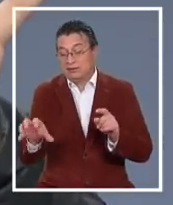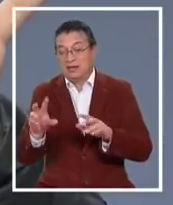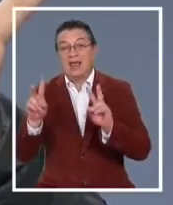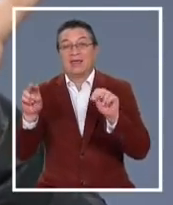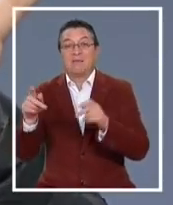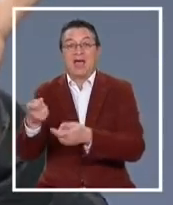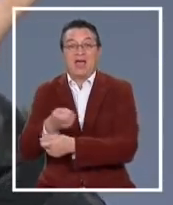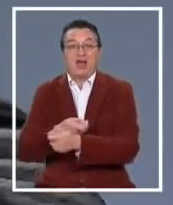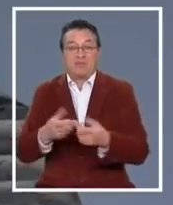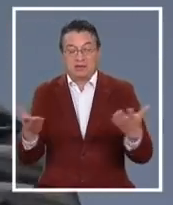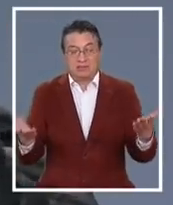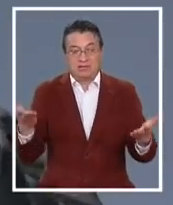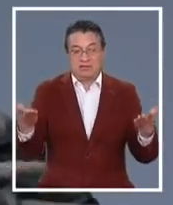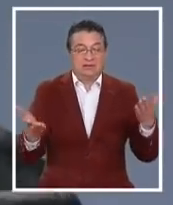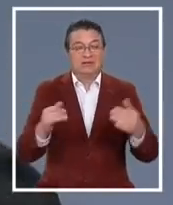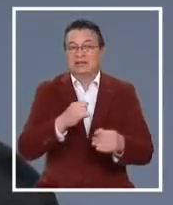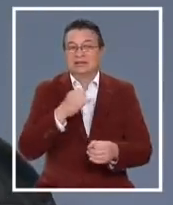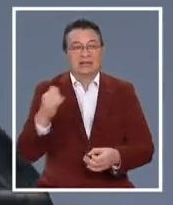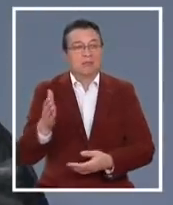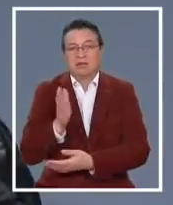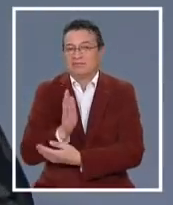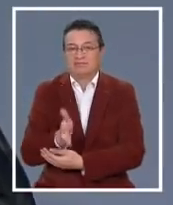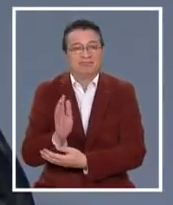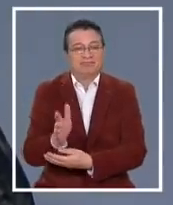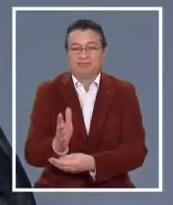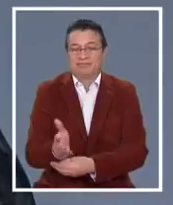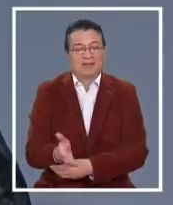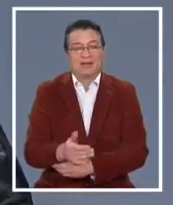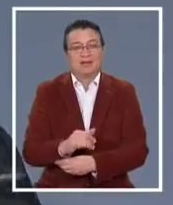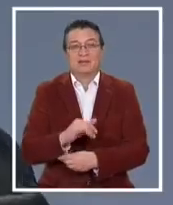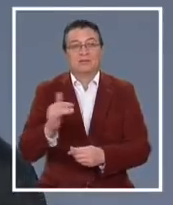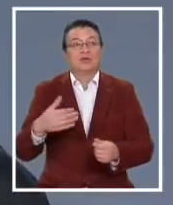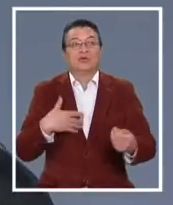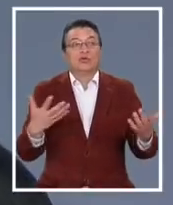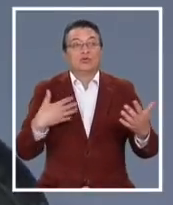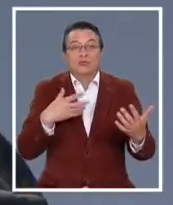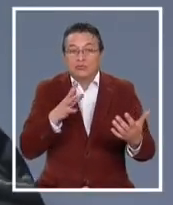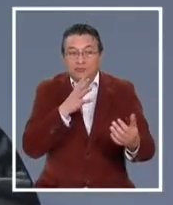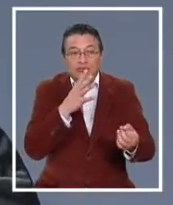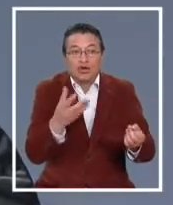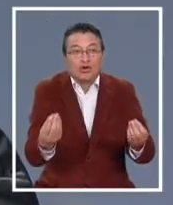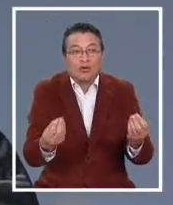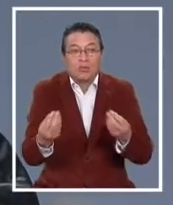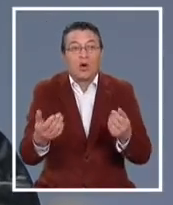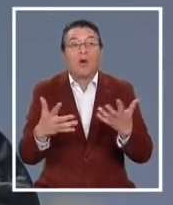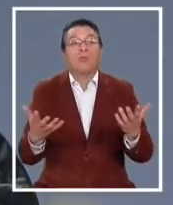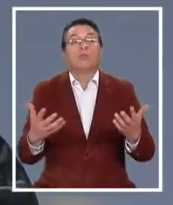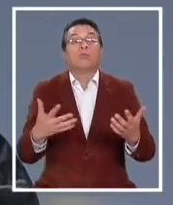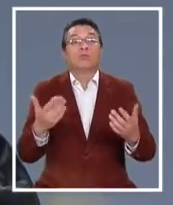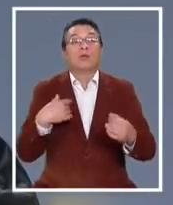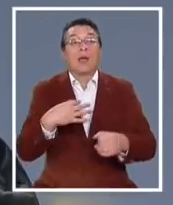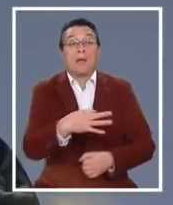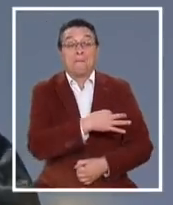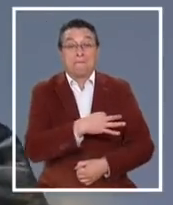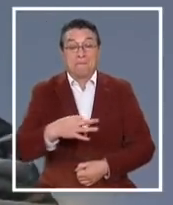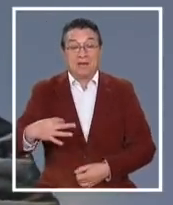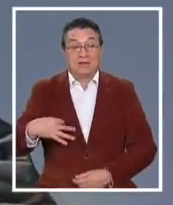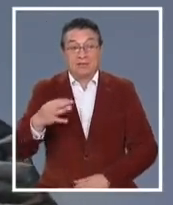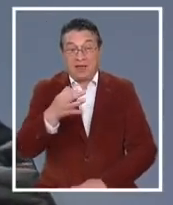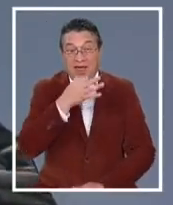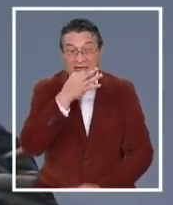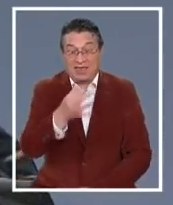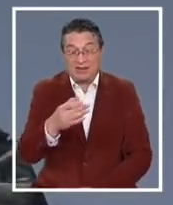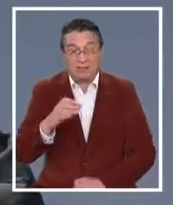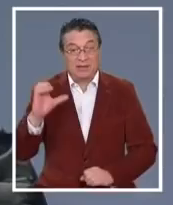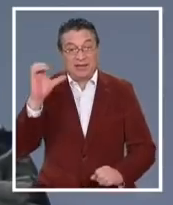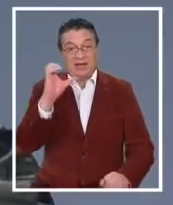económica. Permanente. Porque si tú no entiendes, porque el ministro dijo por ahí por